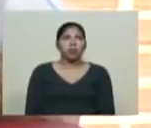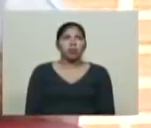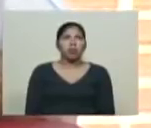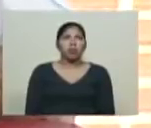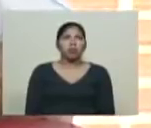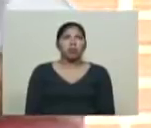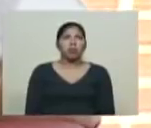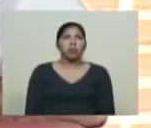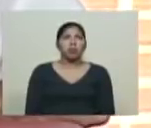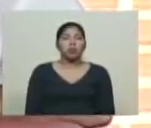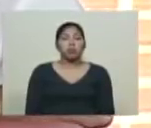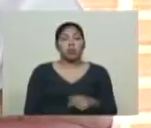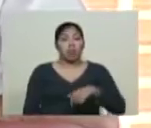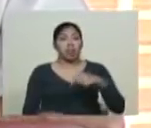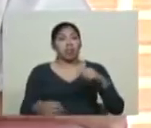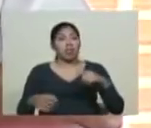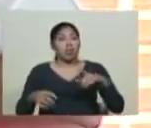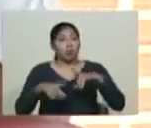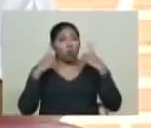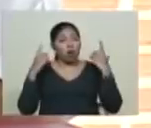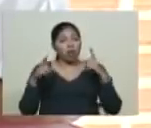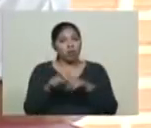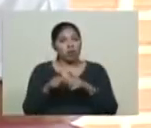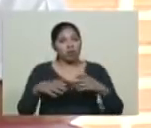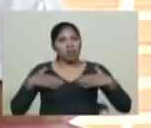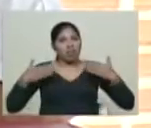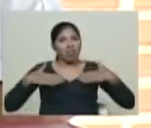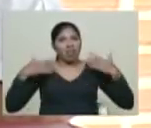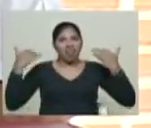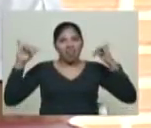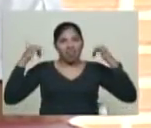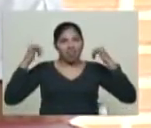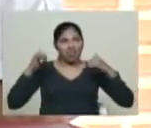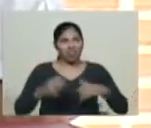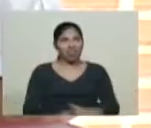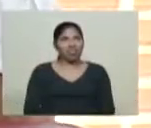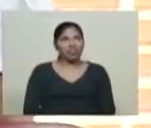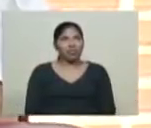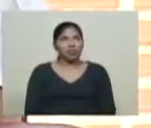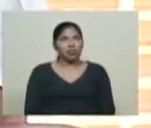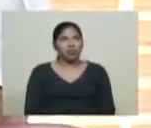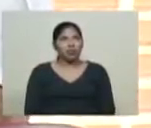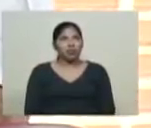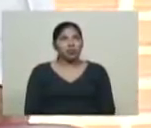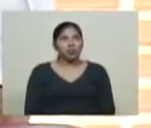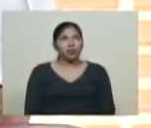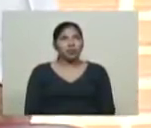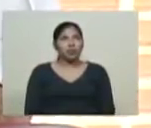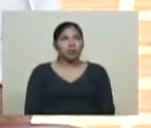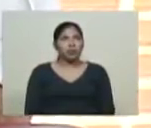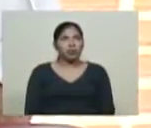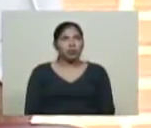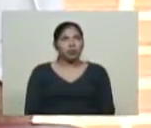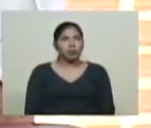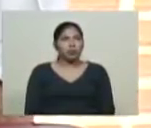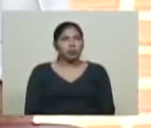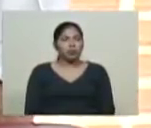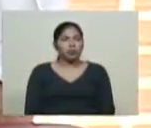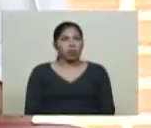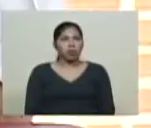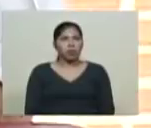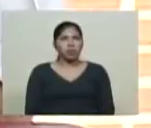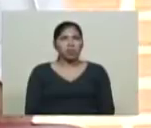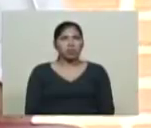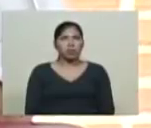La Guaira está de fiesta, ¿no? Primero, por lo que hoy hemos visto, la inauguración de la emergencia pediátrica,